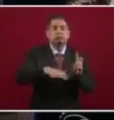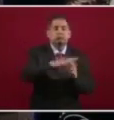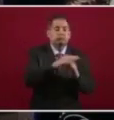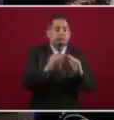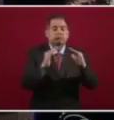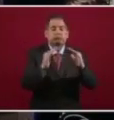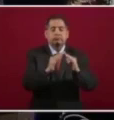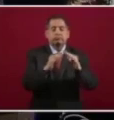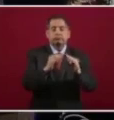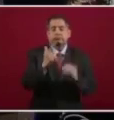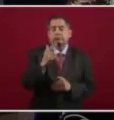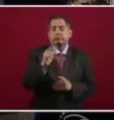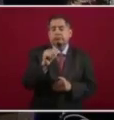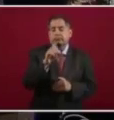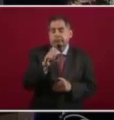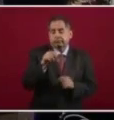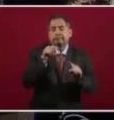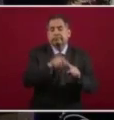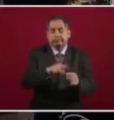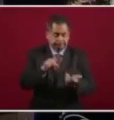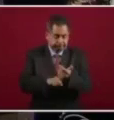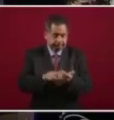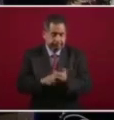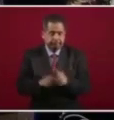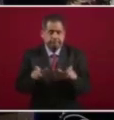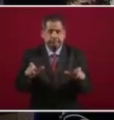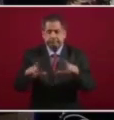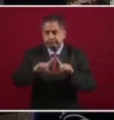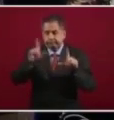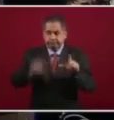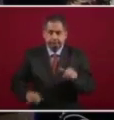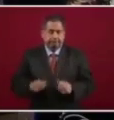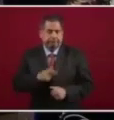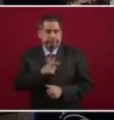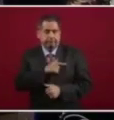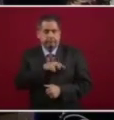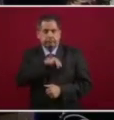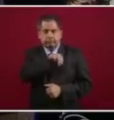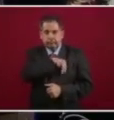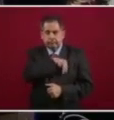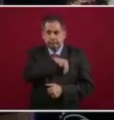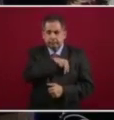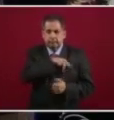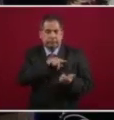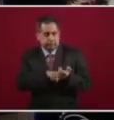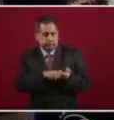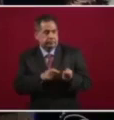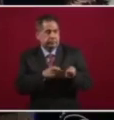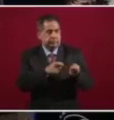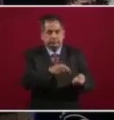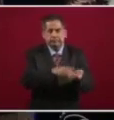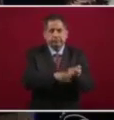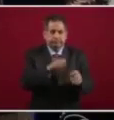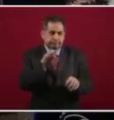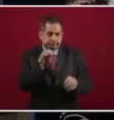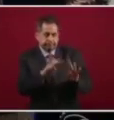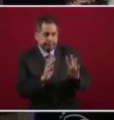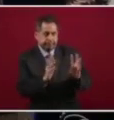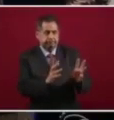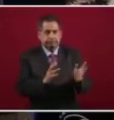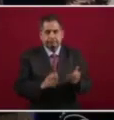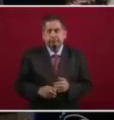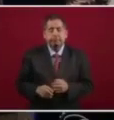hay elementos de la Guardia Nacional. Por eso les decía que Dejanos